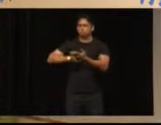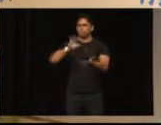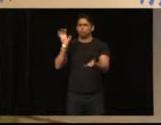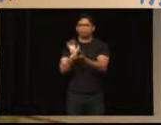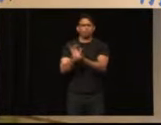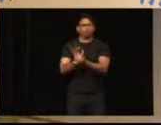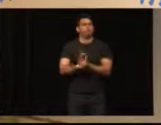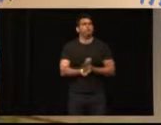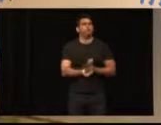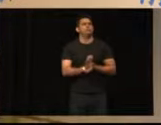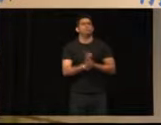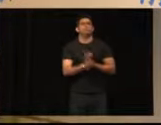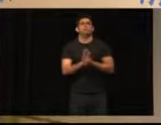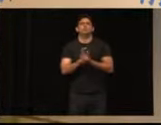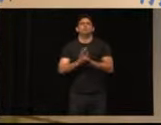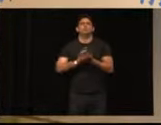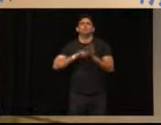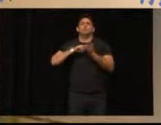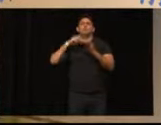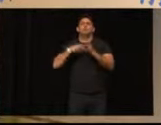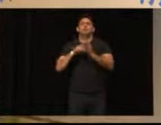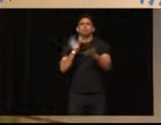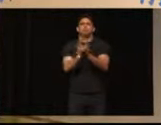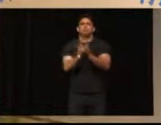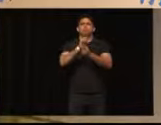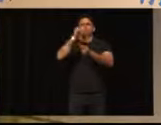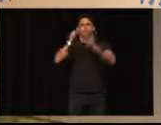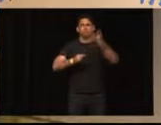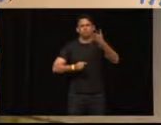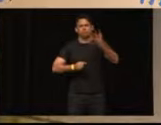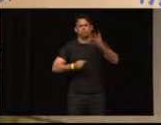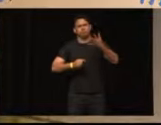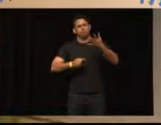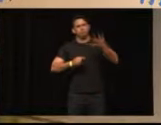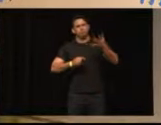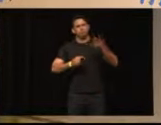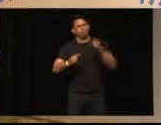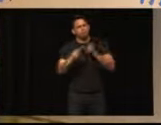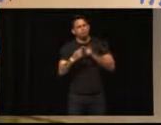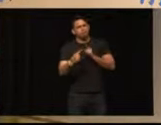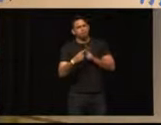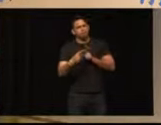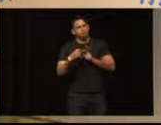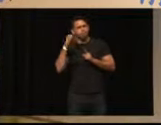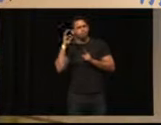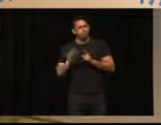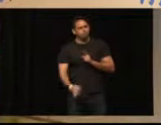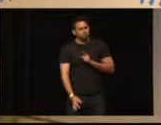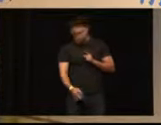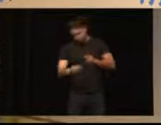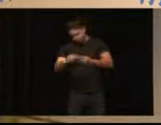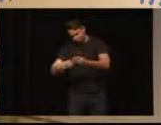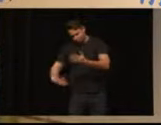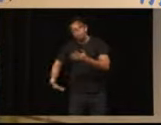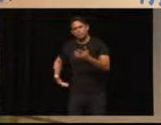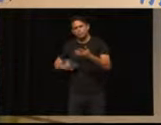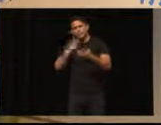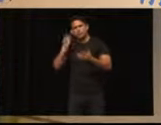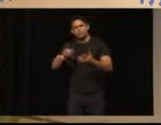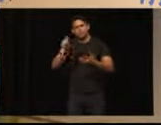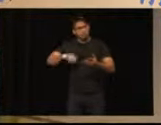movilizar un grupo de significados, un grupo extenso,